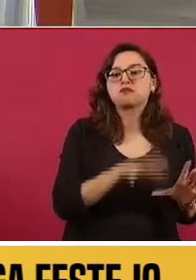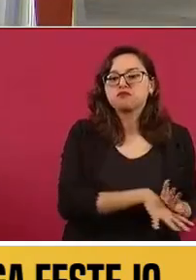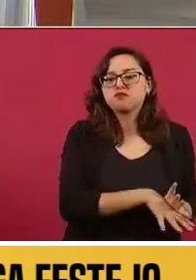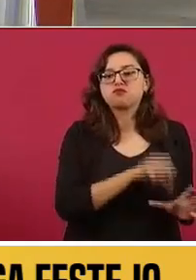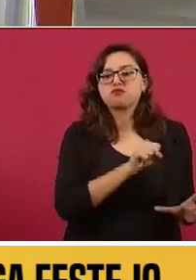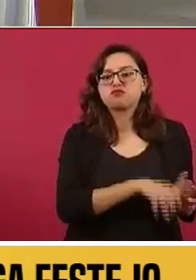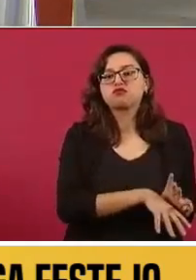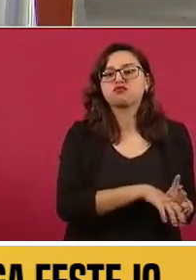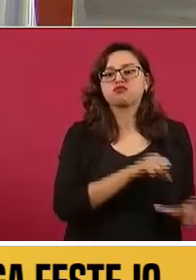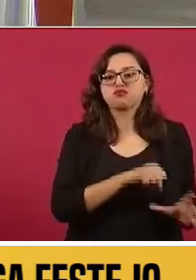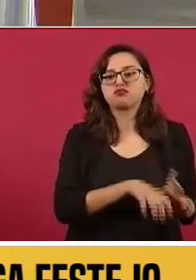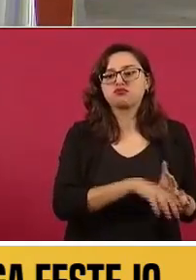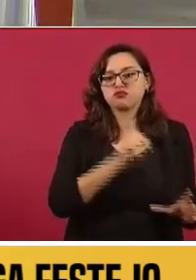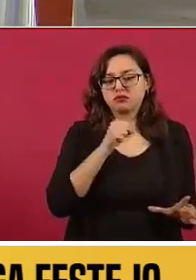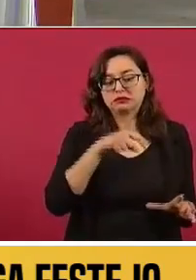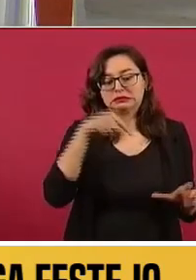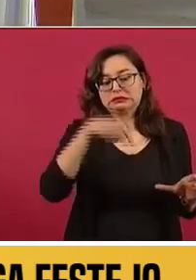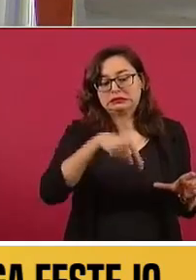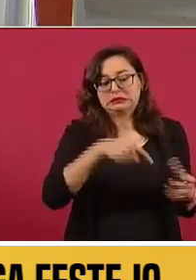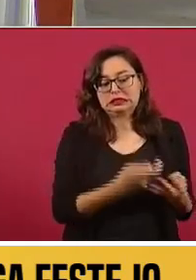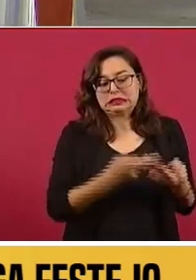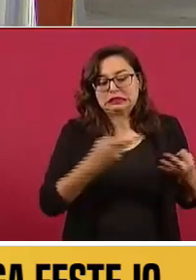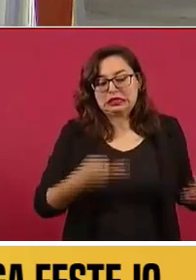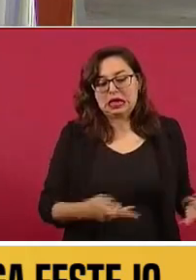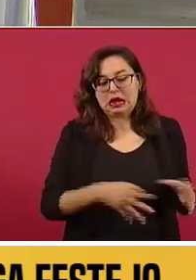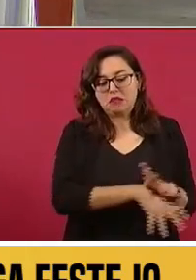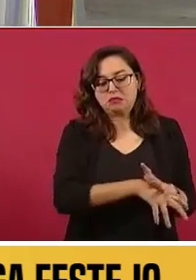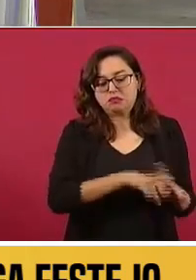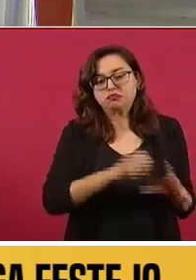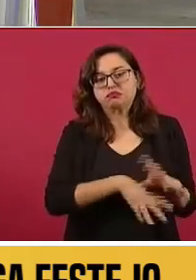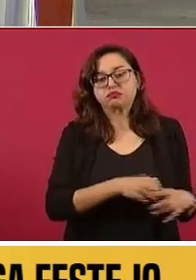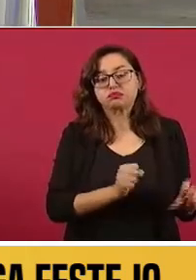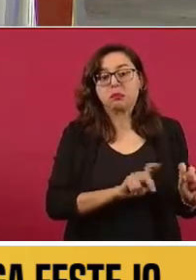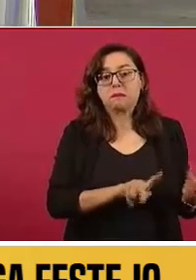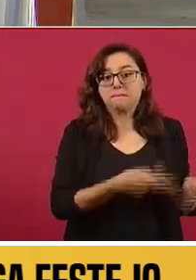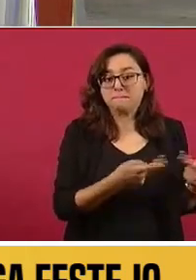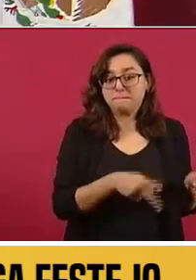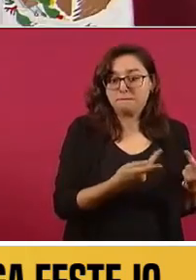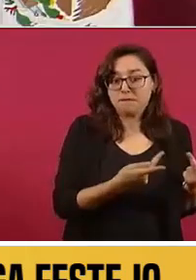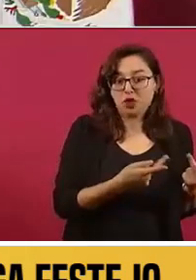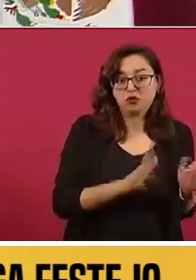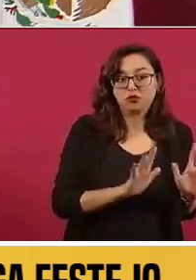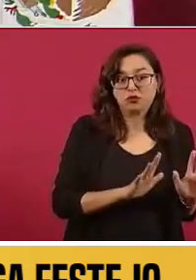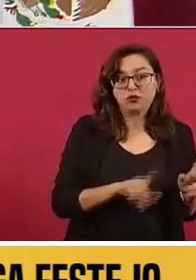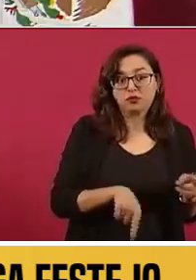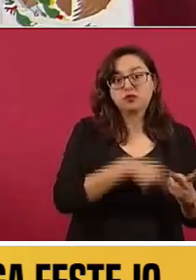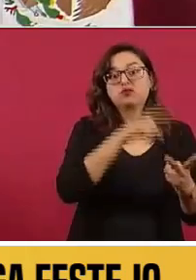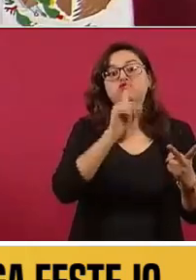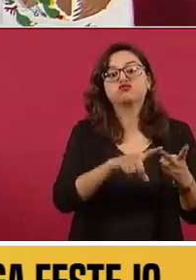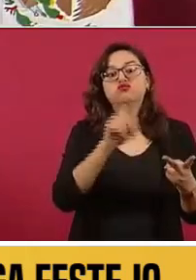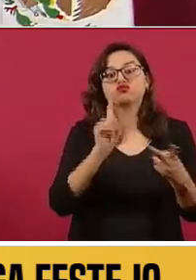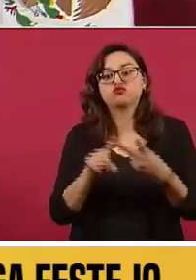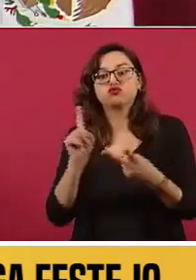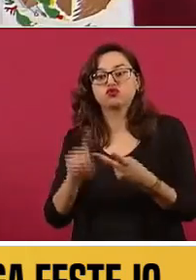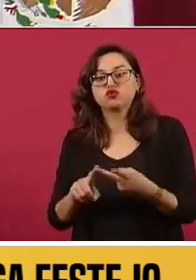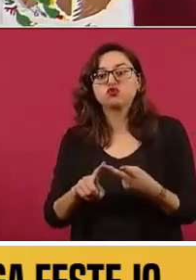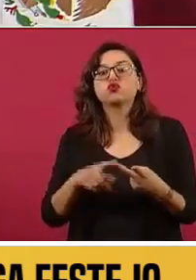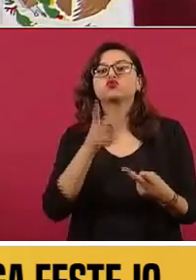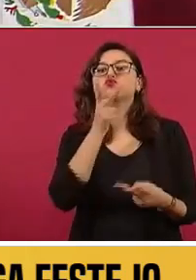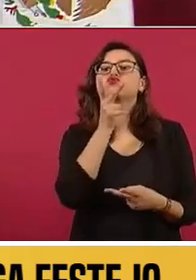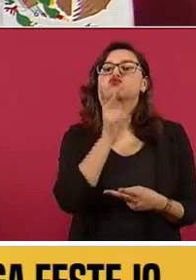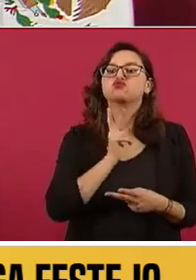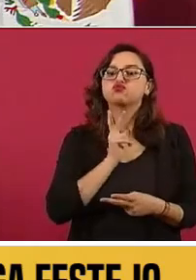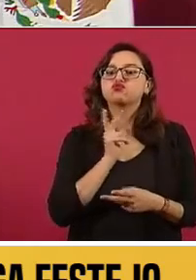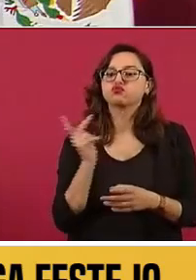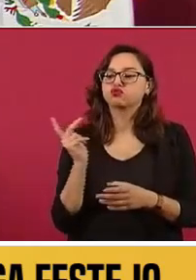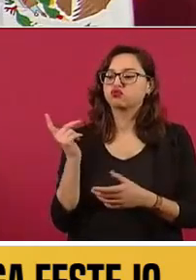petróleo. O sea, sacar el petróleo del subsuelo y venderlo. Opción dos, refinación de petróleo. O sea, meterlo